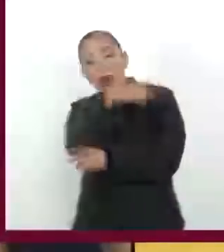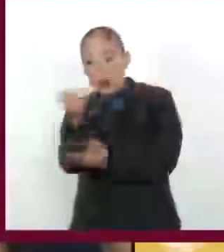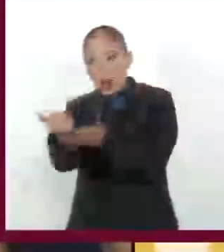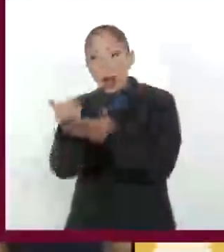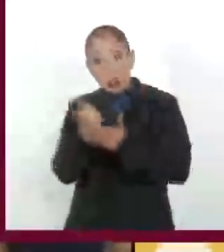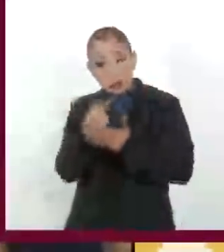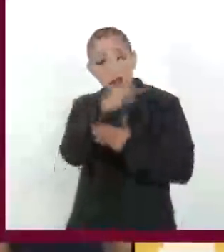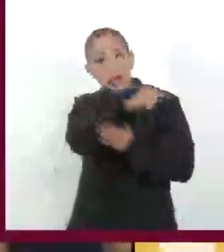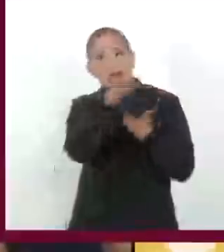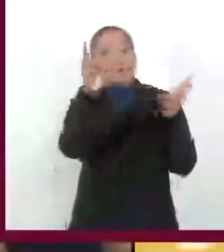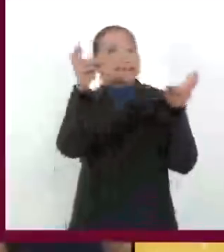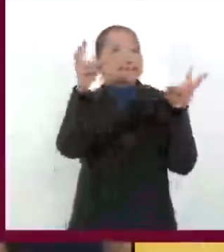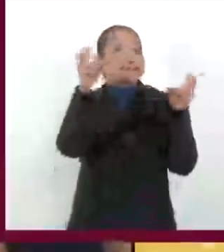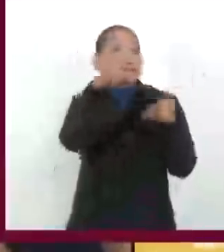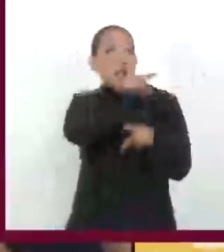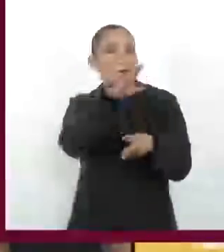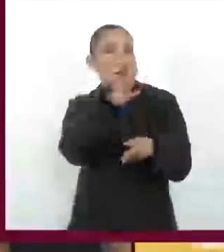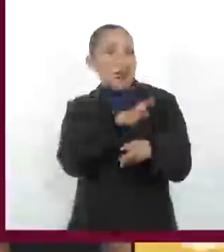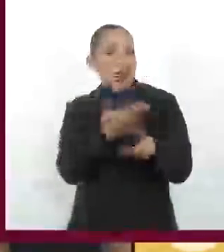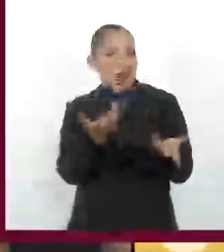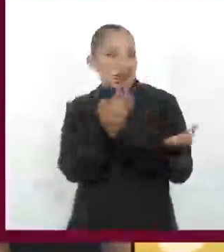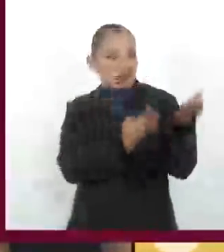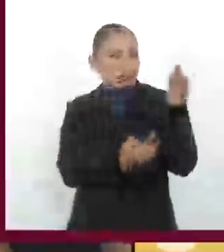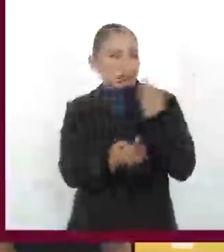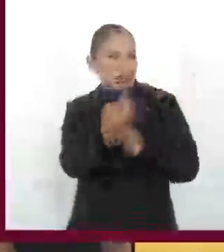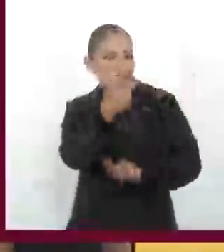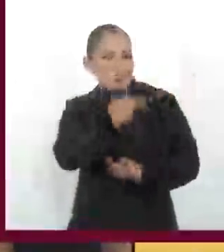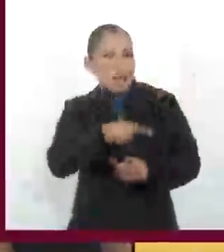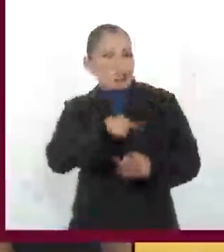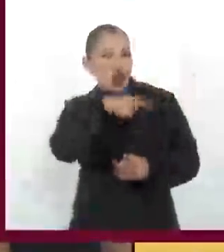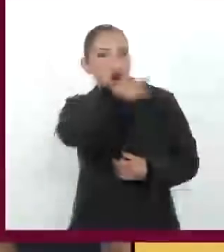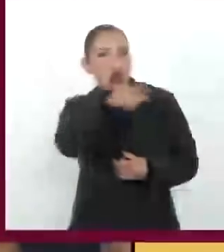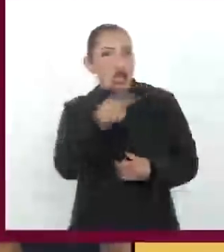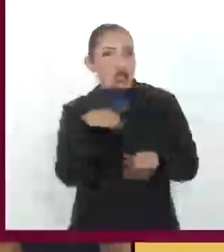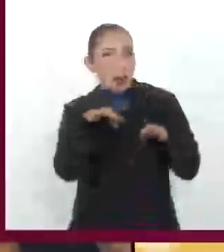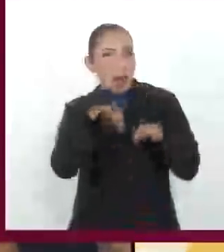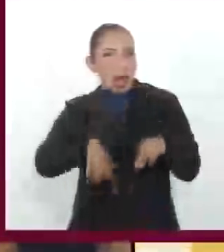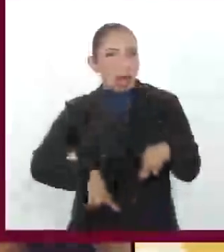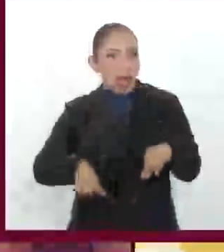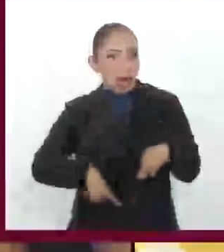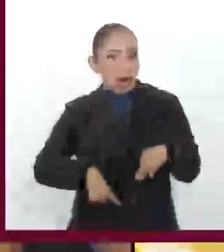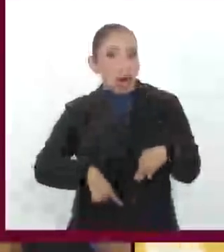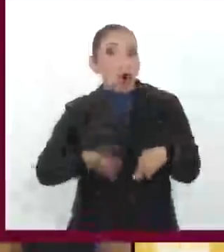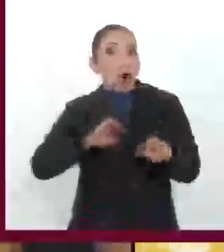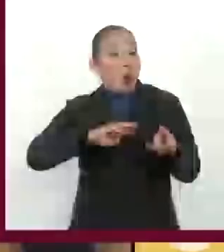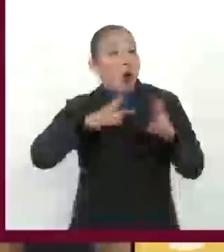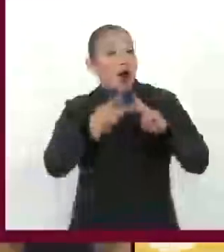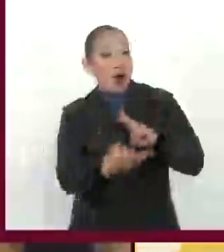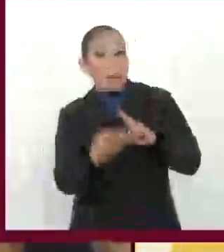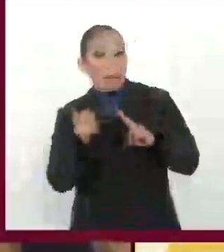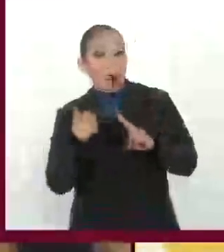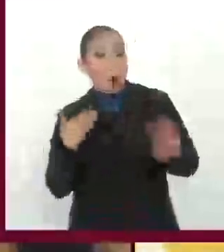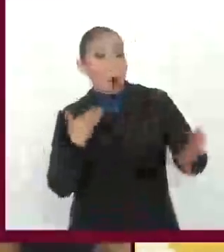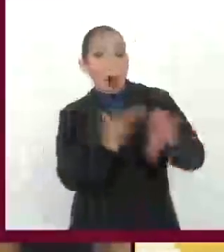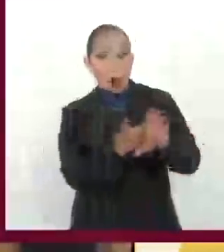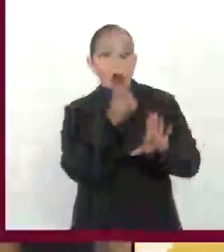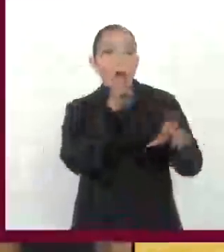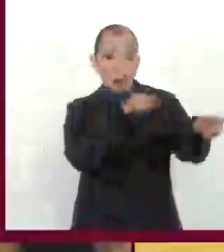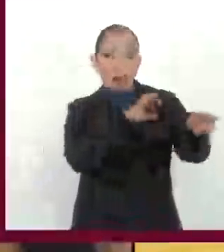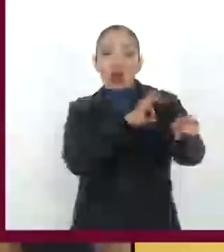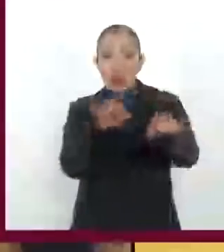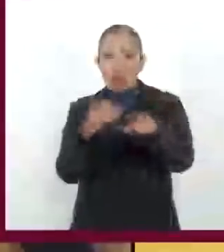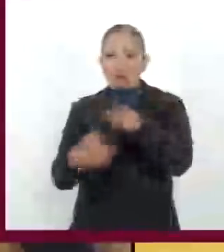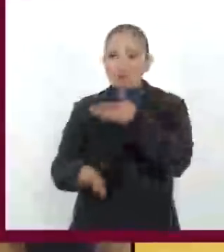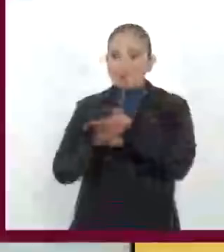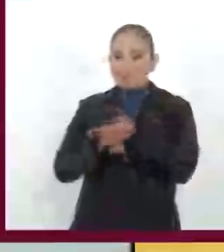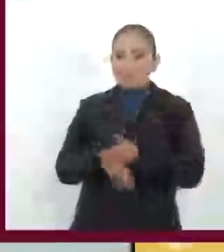tomar cartas en el asunto sobre las injusticias que se cometan con los servidores públicos y lo contrario, los que nosotros hagamos en contra de los